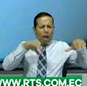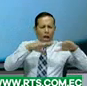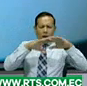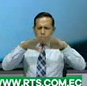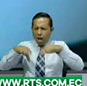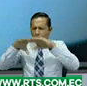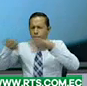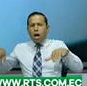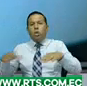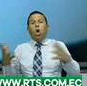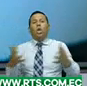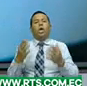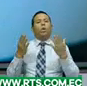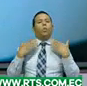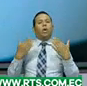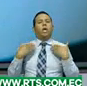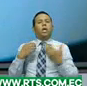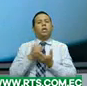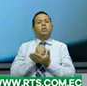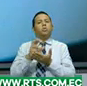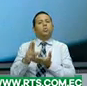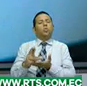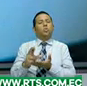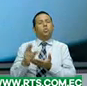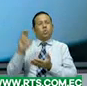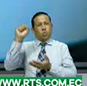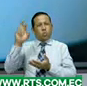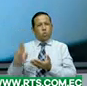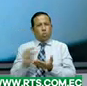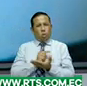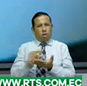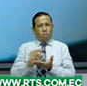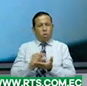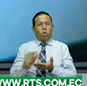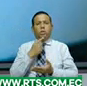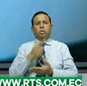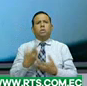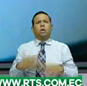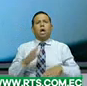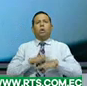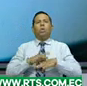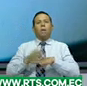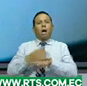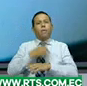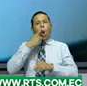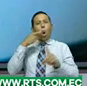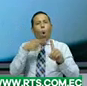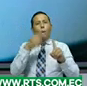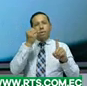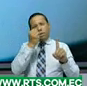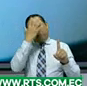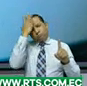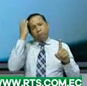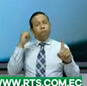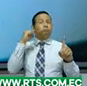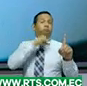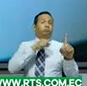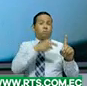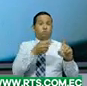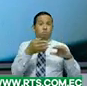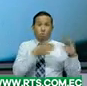las indagaciones por la muerte del presentador de televisión Efraín Ruales. Según las investigaciones, cada uno de los asesinos habría